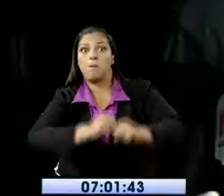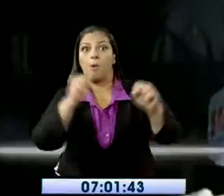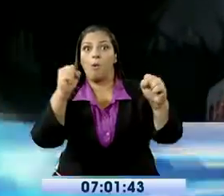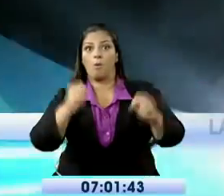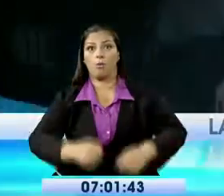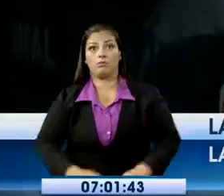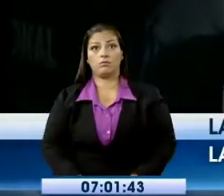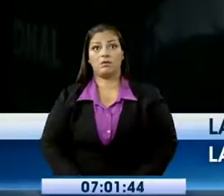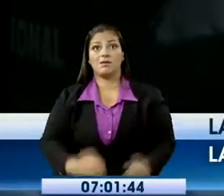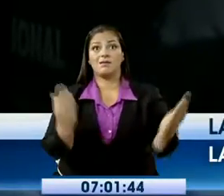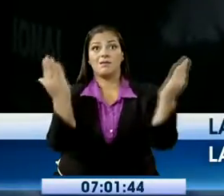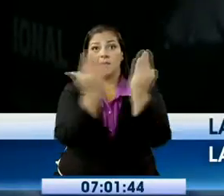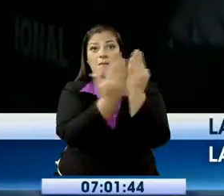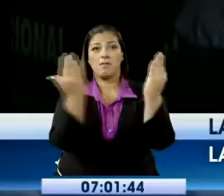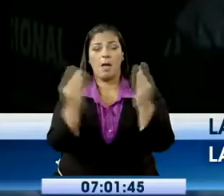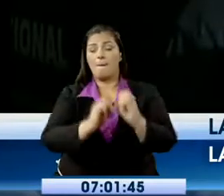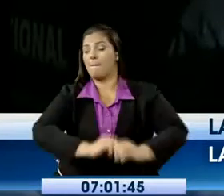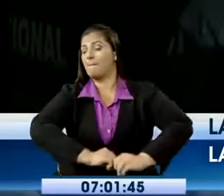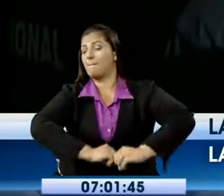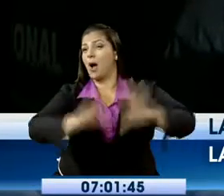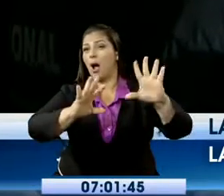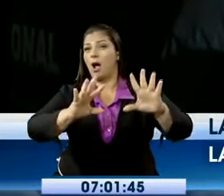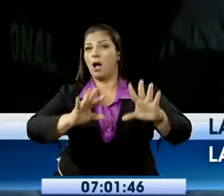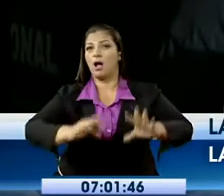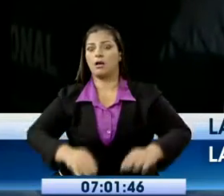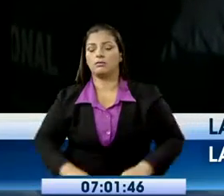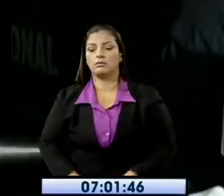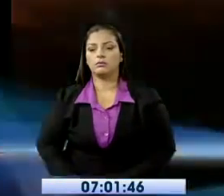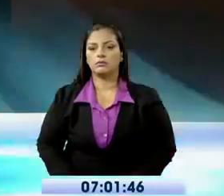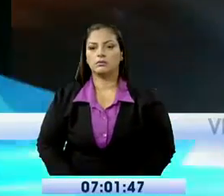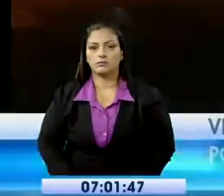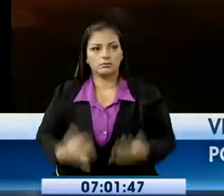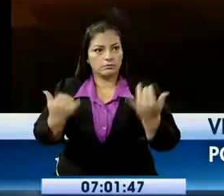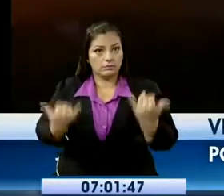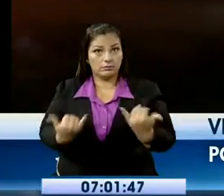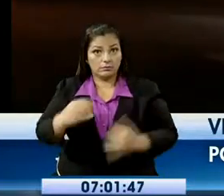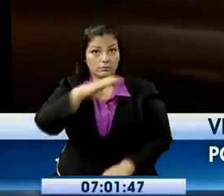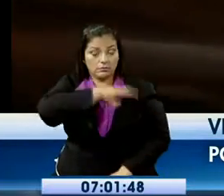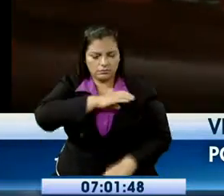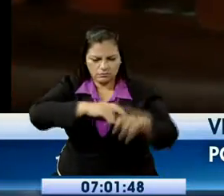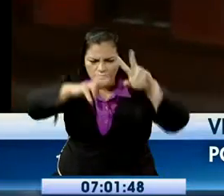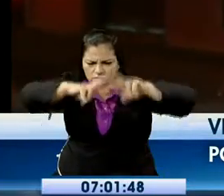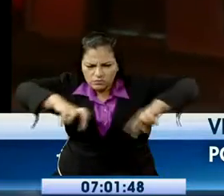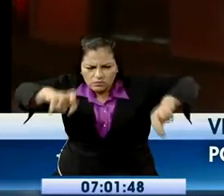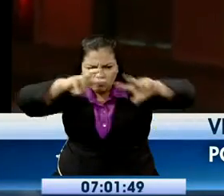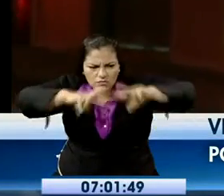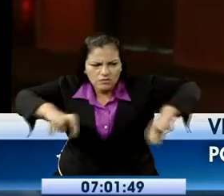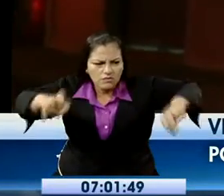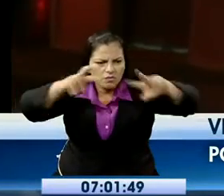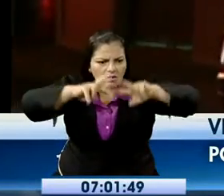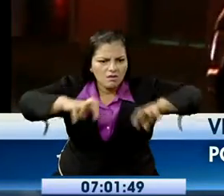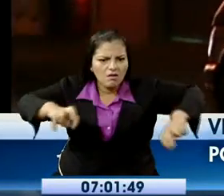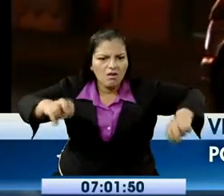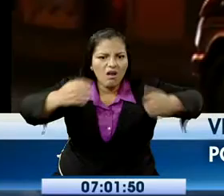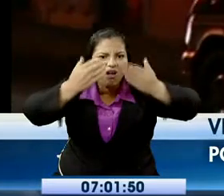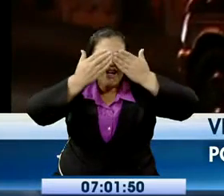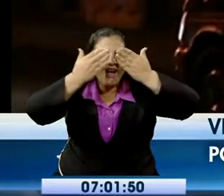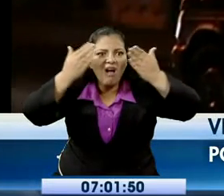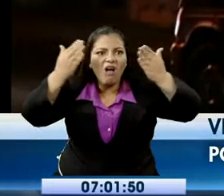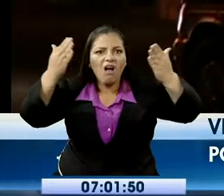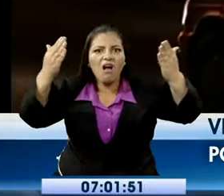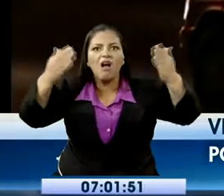indicios encontrados, al parecer ha existido una explosión de un artefacto